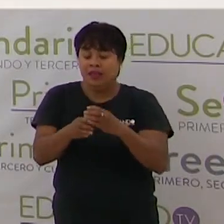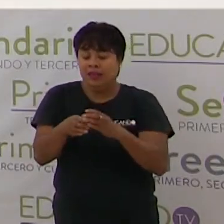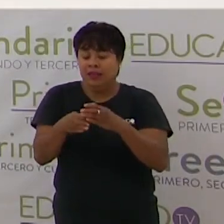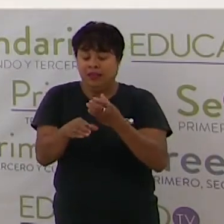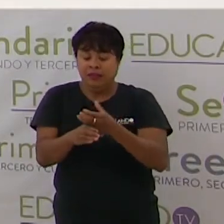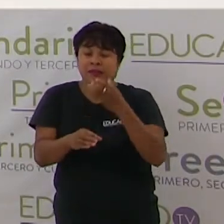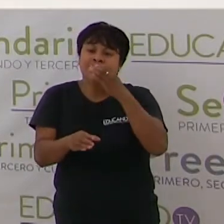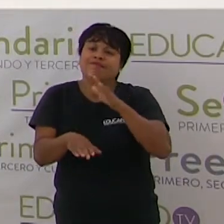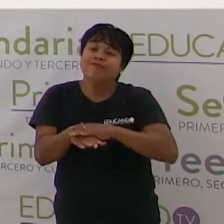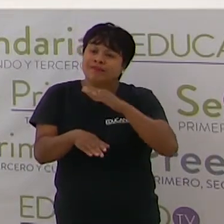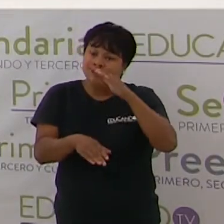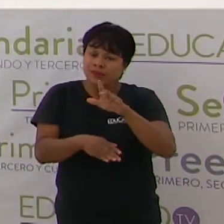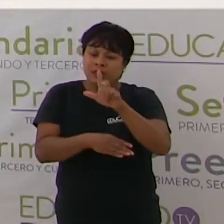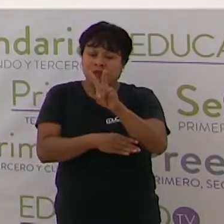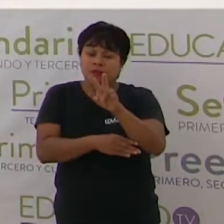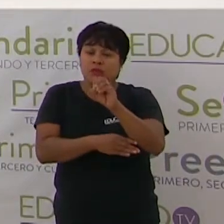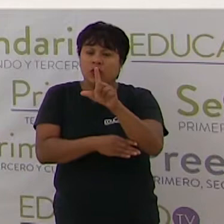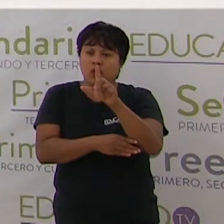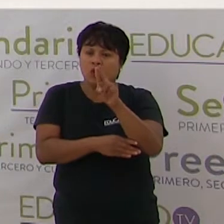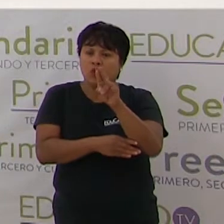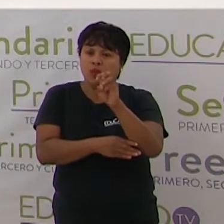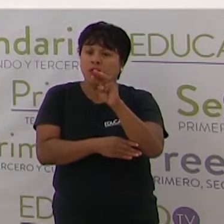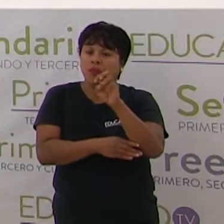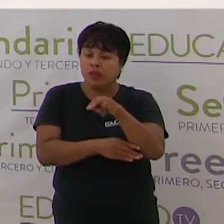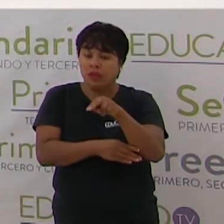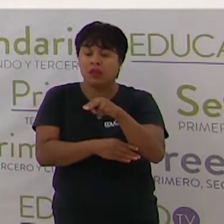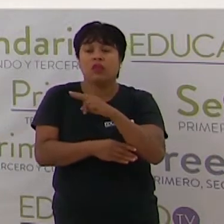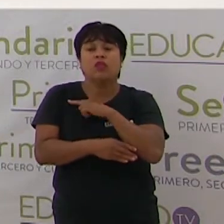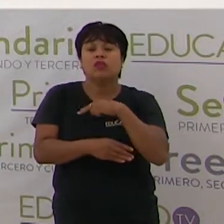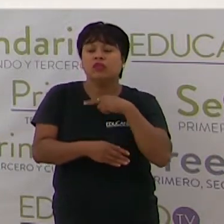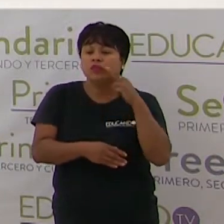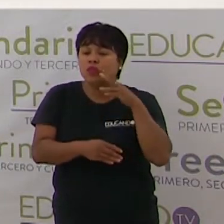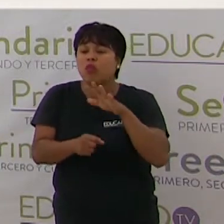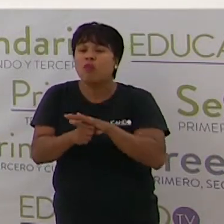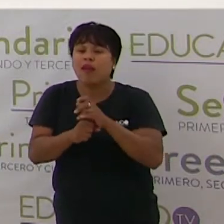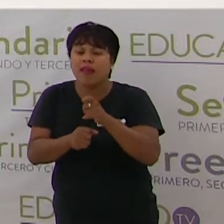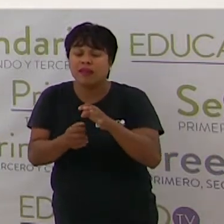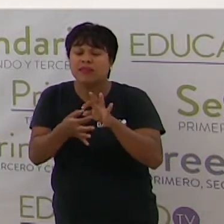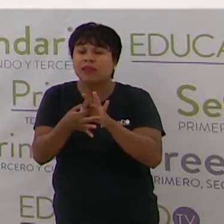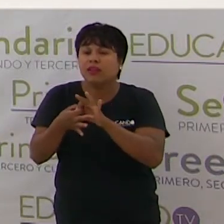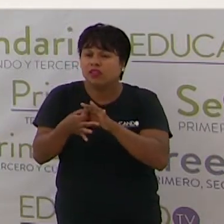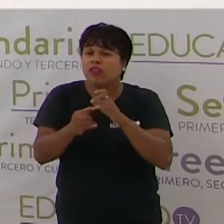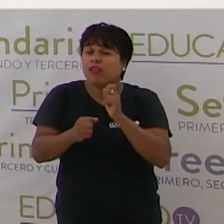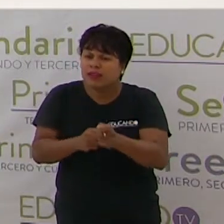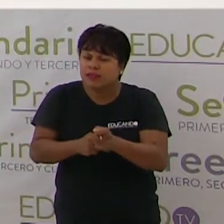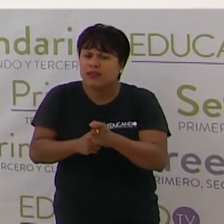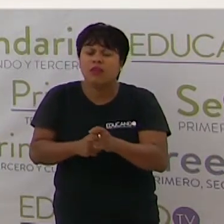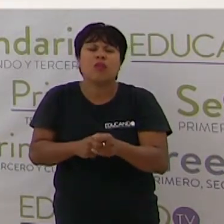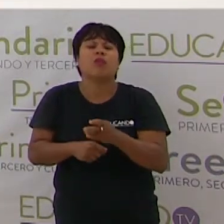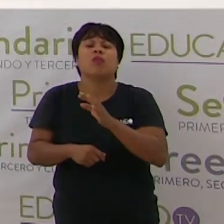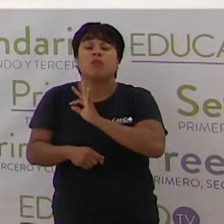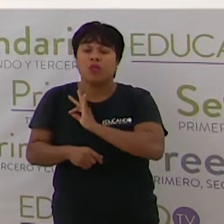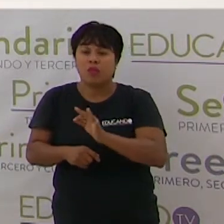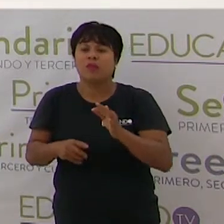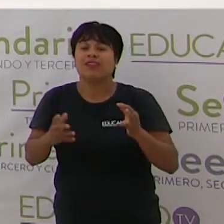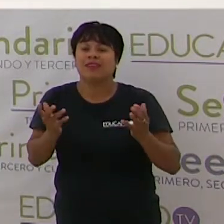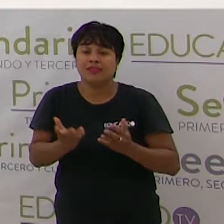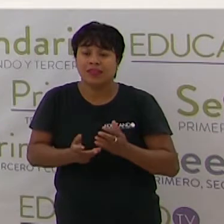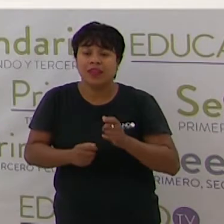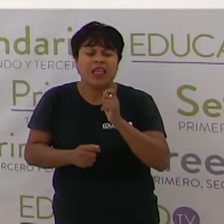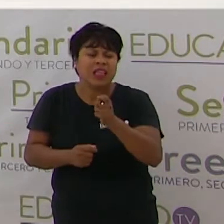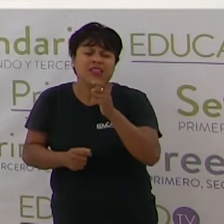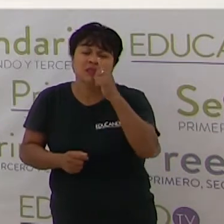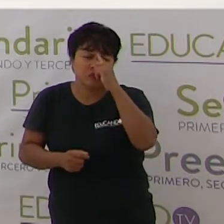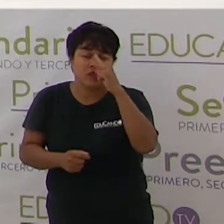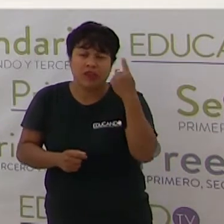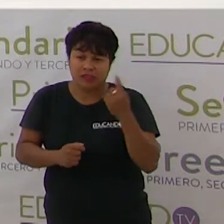mayor volumen. Y quisimos establecer cuál es esa relación que hay. Recuerden que las relaciones o las razones son muy